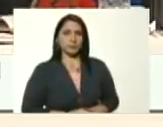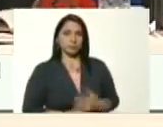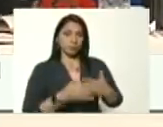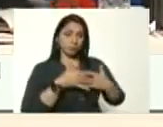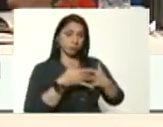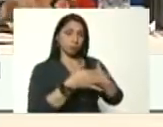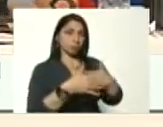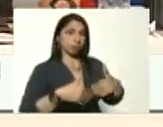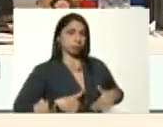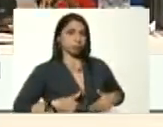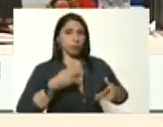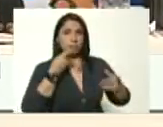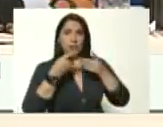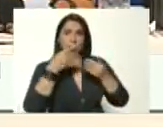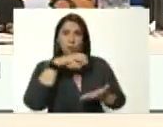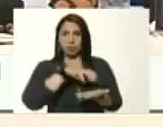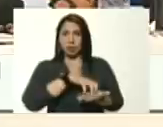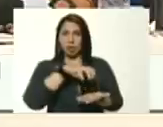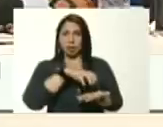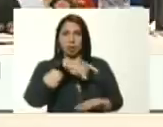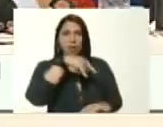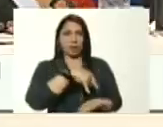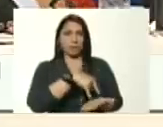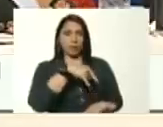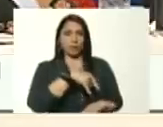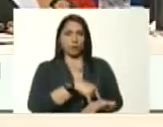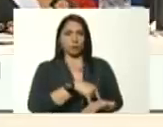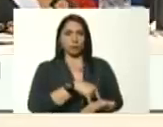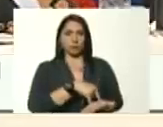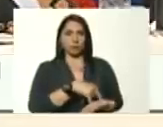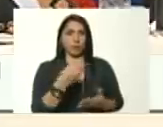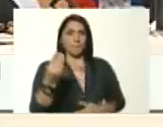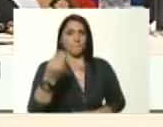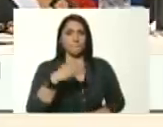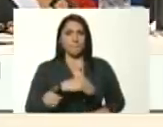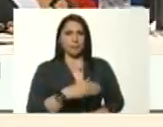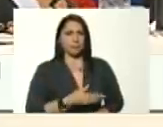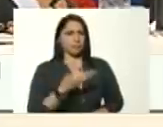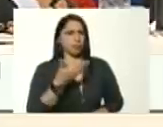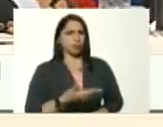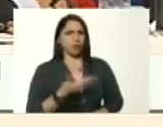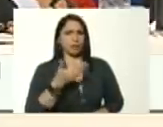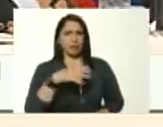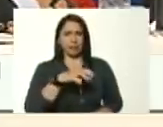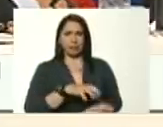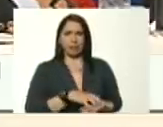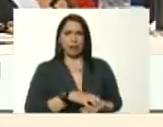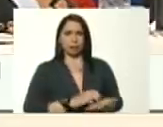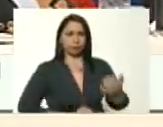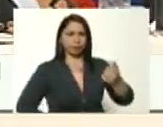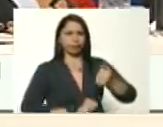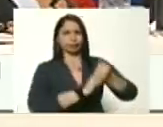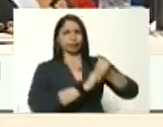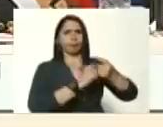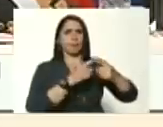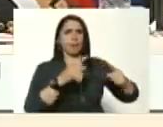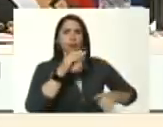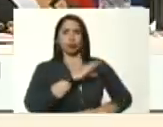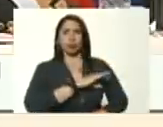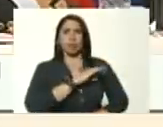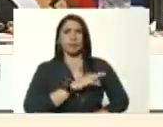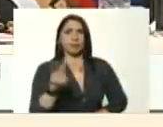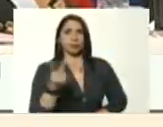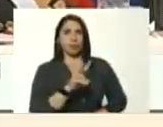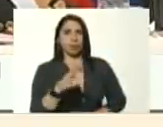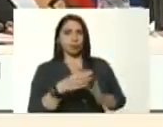los esfuerzos del diálogo en el estado carabobo un estado de más decir importante pilar fundamental para la sociedad venezolana en